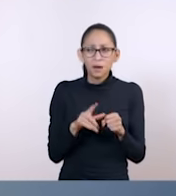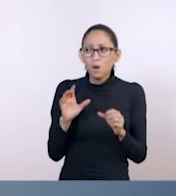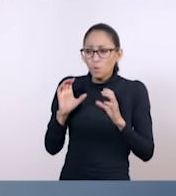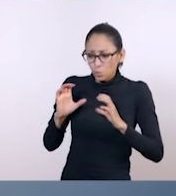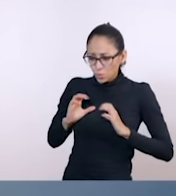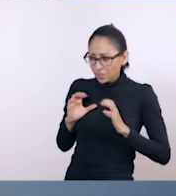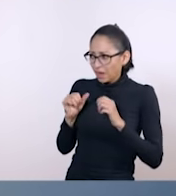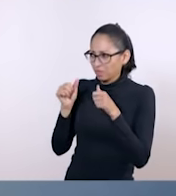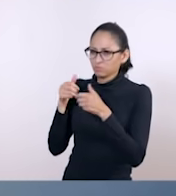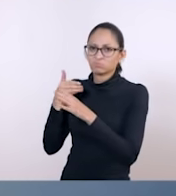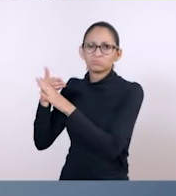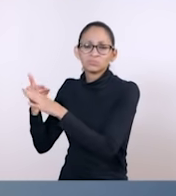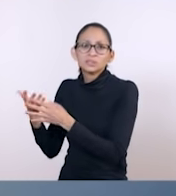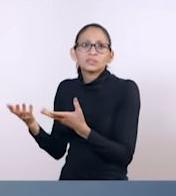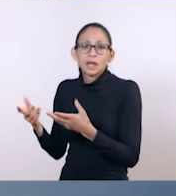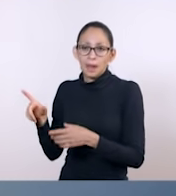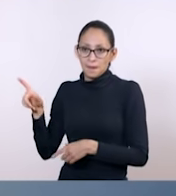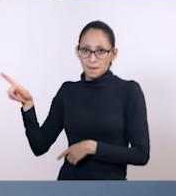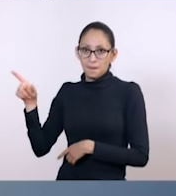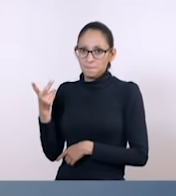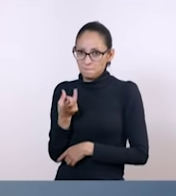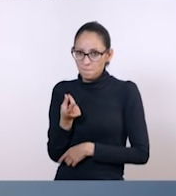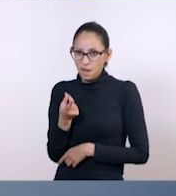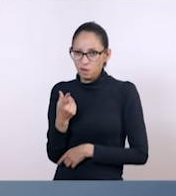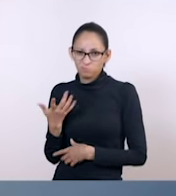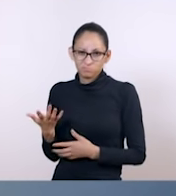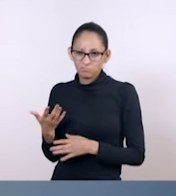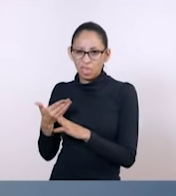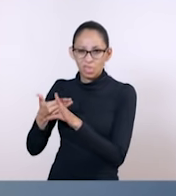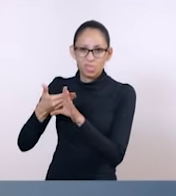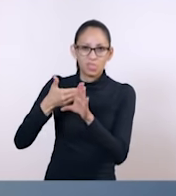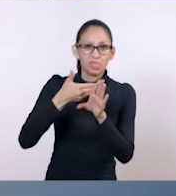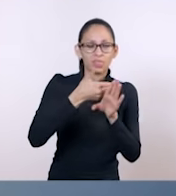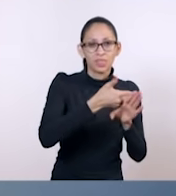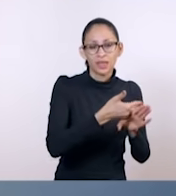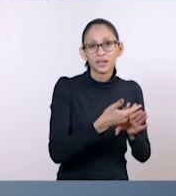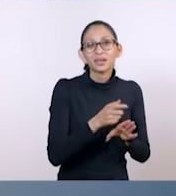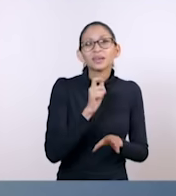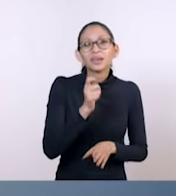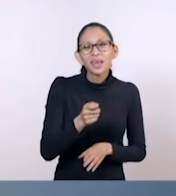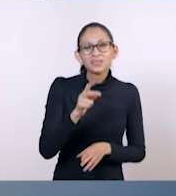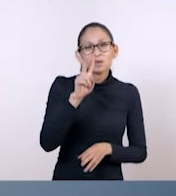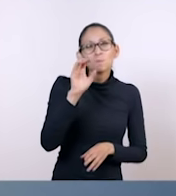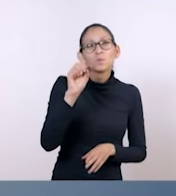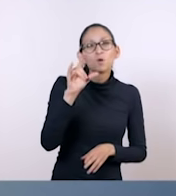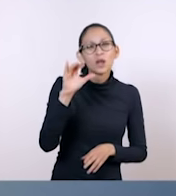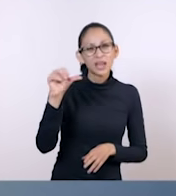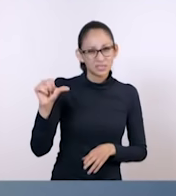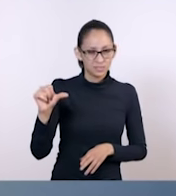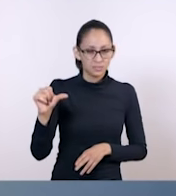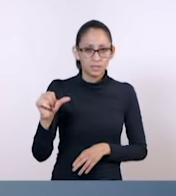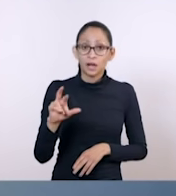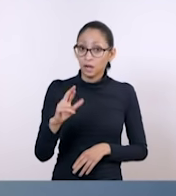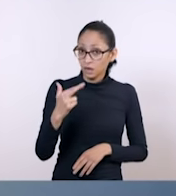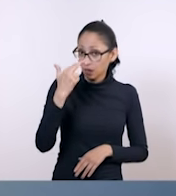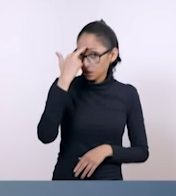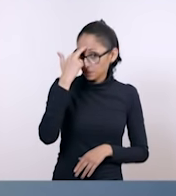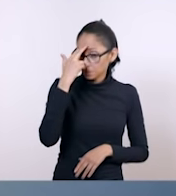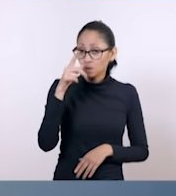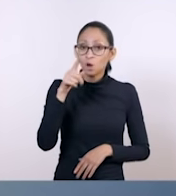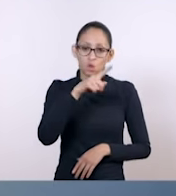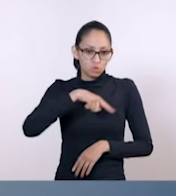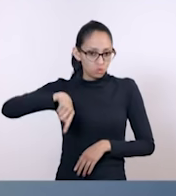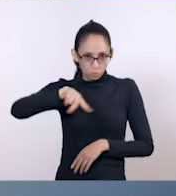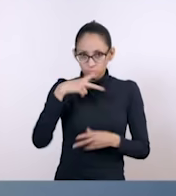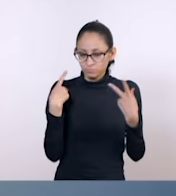todos los animales de la granja. Y exactamente, el perro ejercía violencia y recordemos que tenemos derecho a vivir